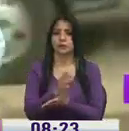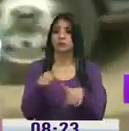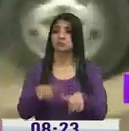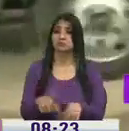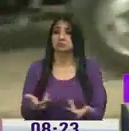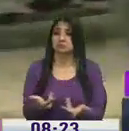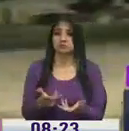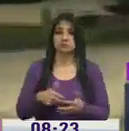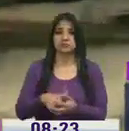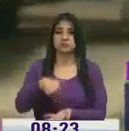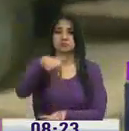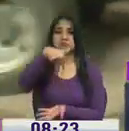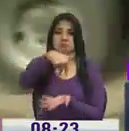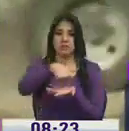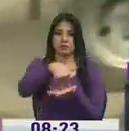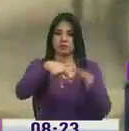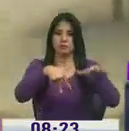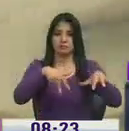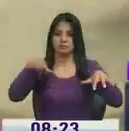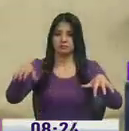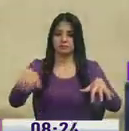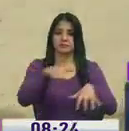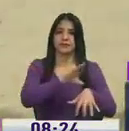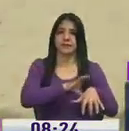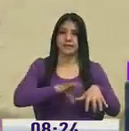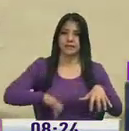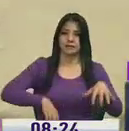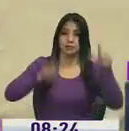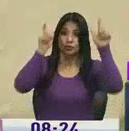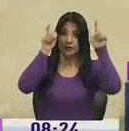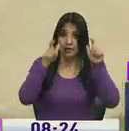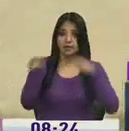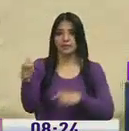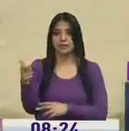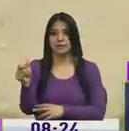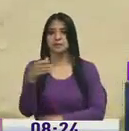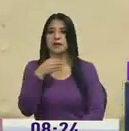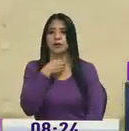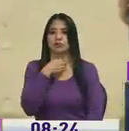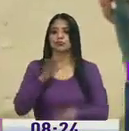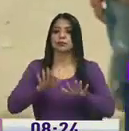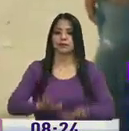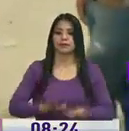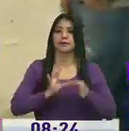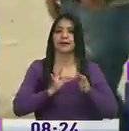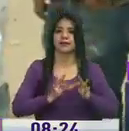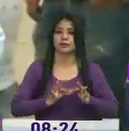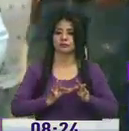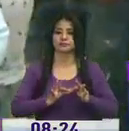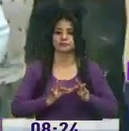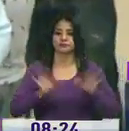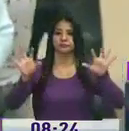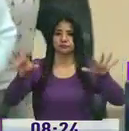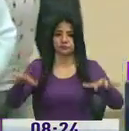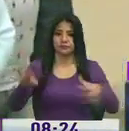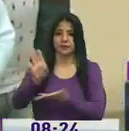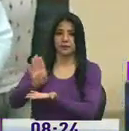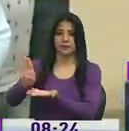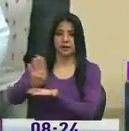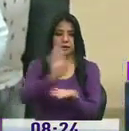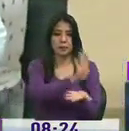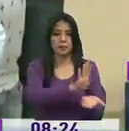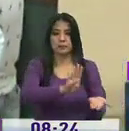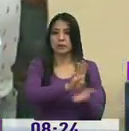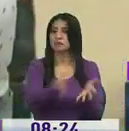parada en el medio de dos barrios, Cristo Rey y 10 de Agosto, aquí en el sector de Bellavista de Calderón. Y ustedes pueden ver que en ninguno de los dos barrios